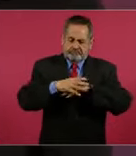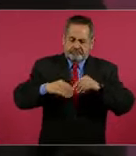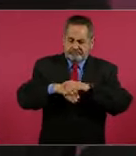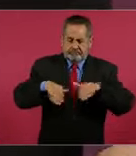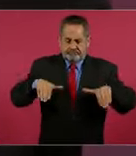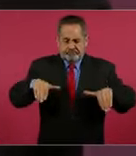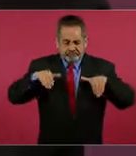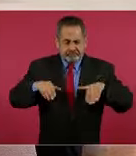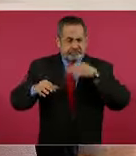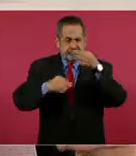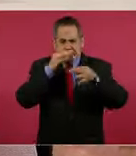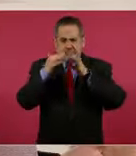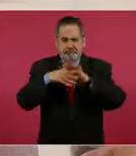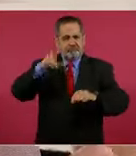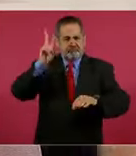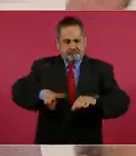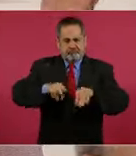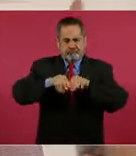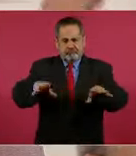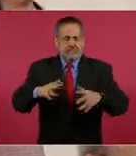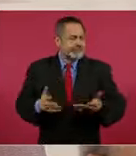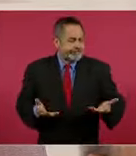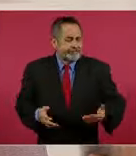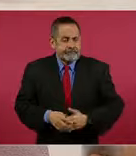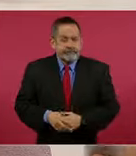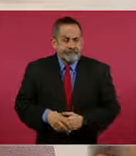Y también en las empresas